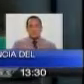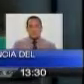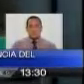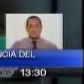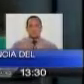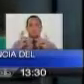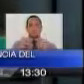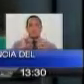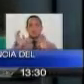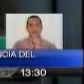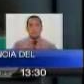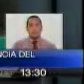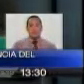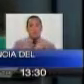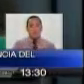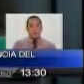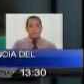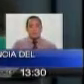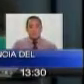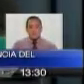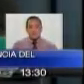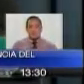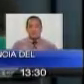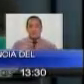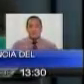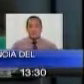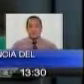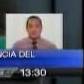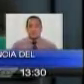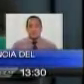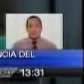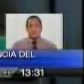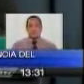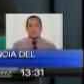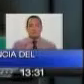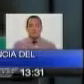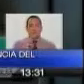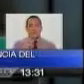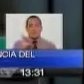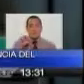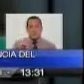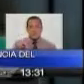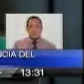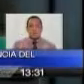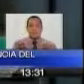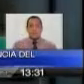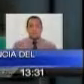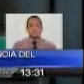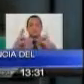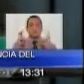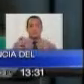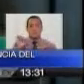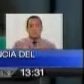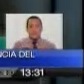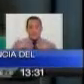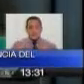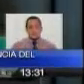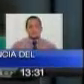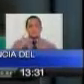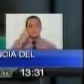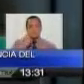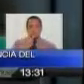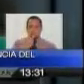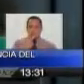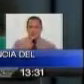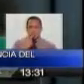materia como lo realizado y las acciones realizadas por el comando Chavín de Huántar, es un tema que llama la atención